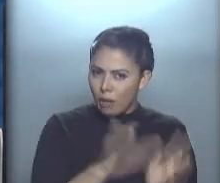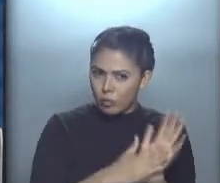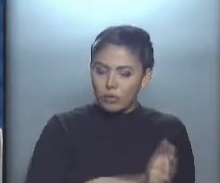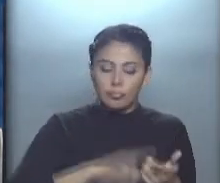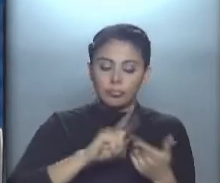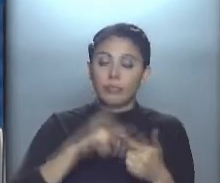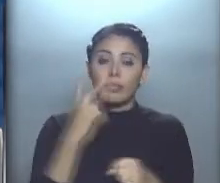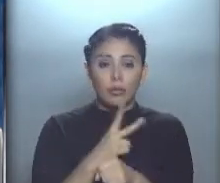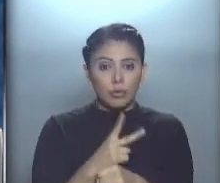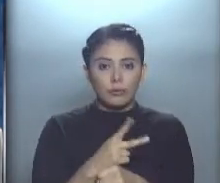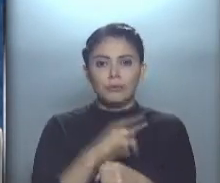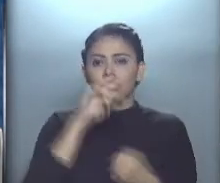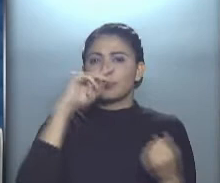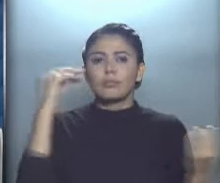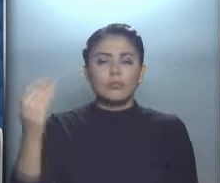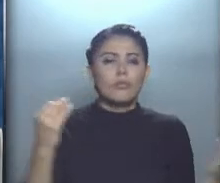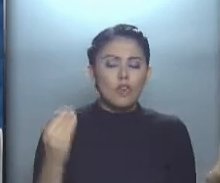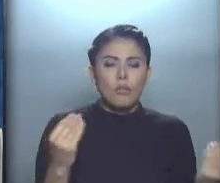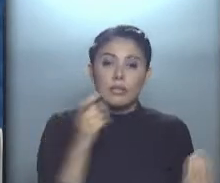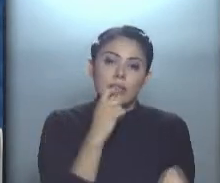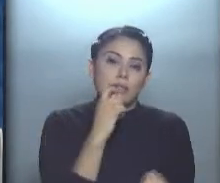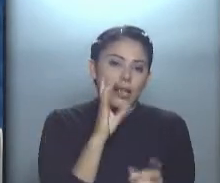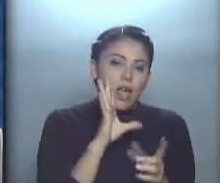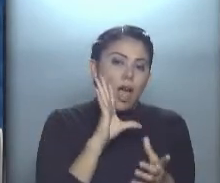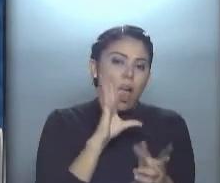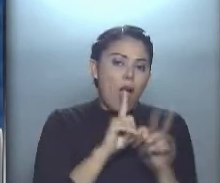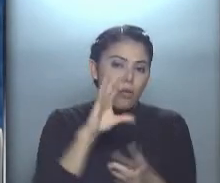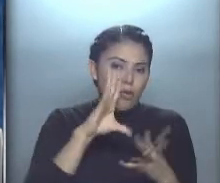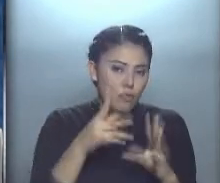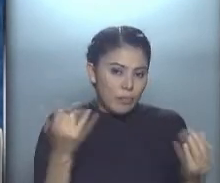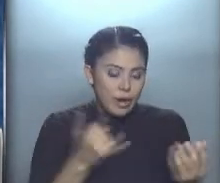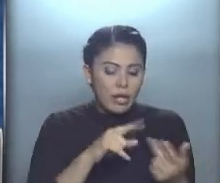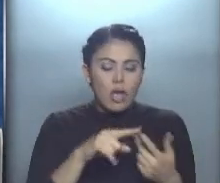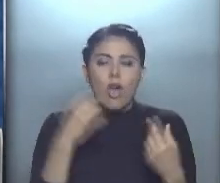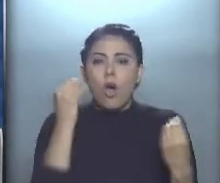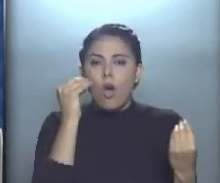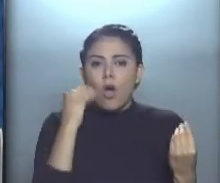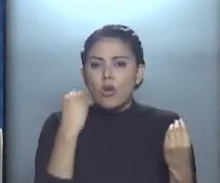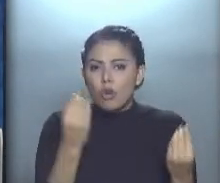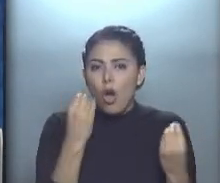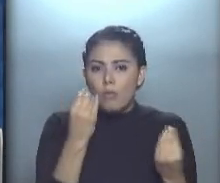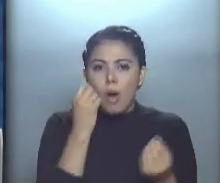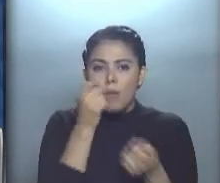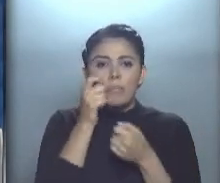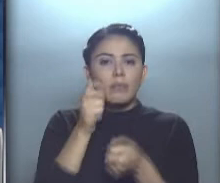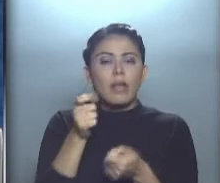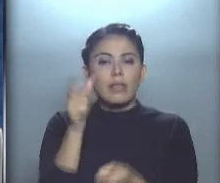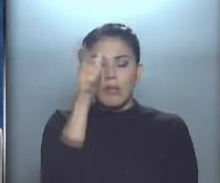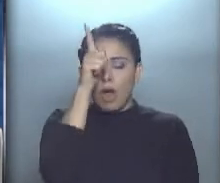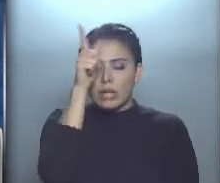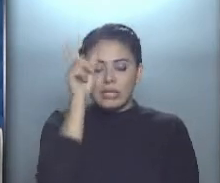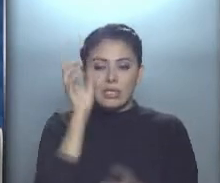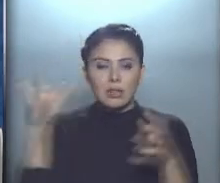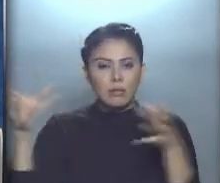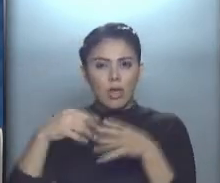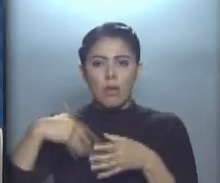segundo, ¿de qué manera, o si hay algún mecanismo estudiado para comenzar a exigirle a la institución policial